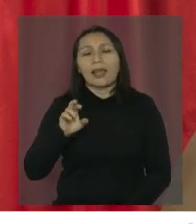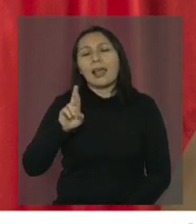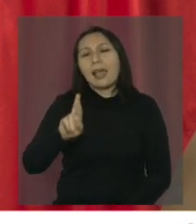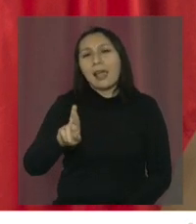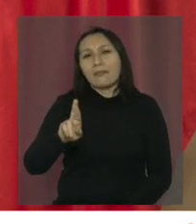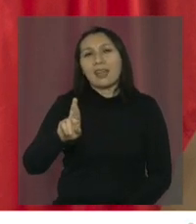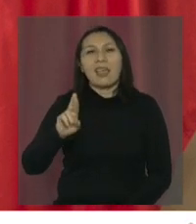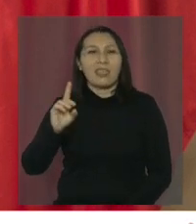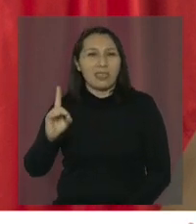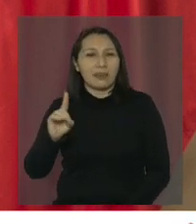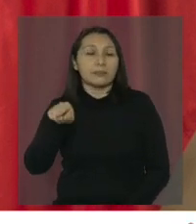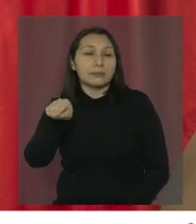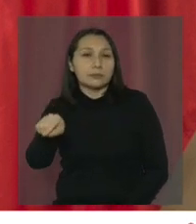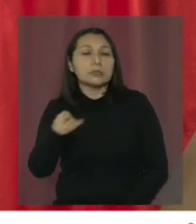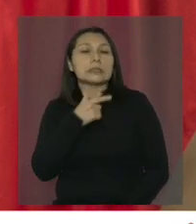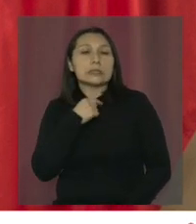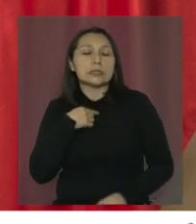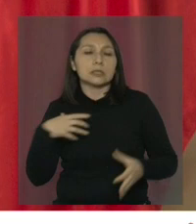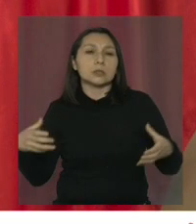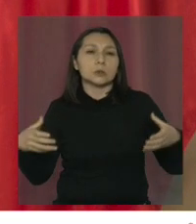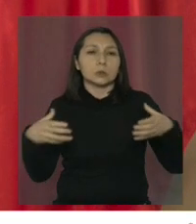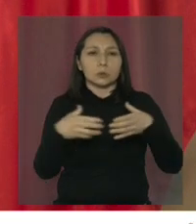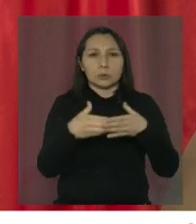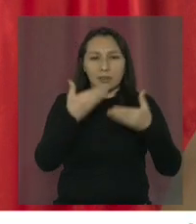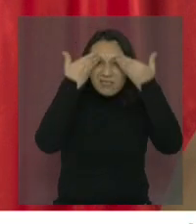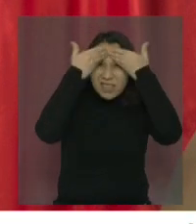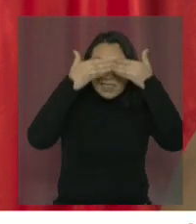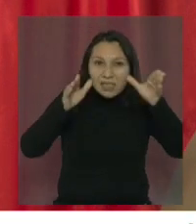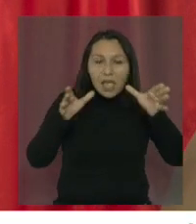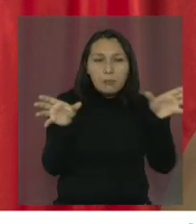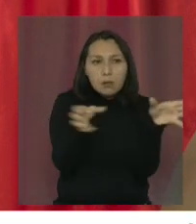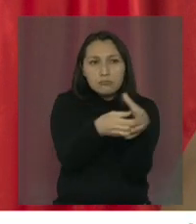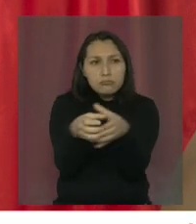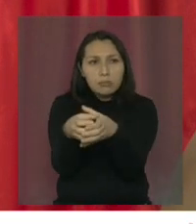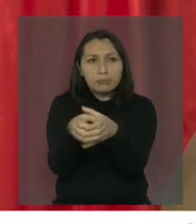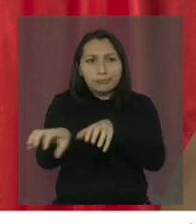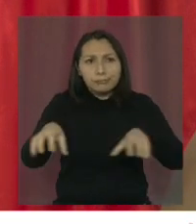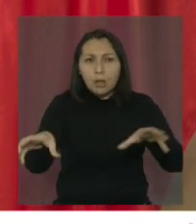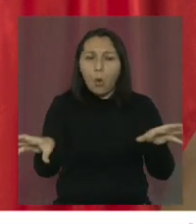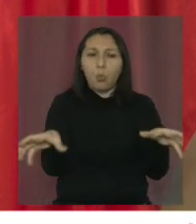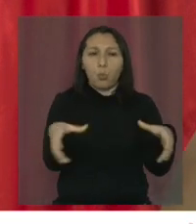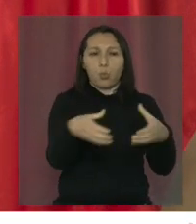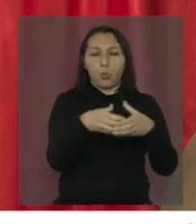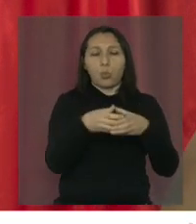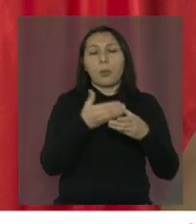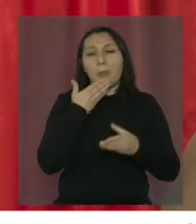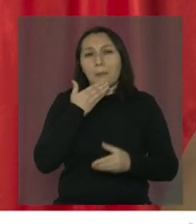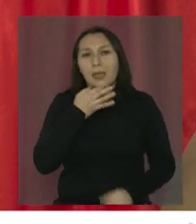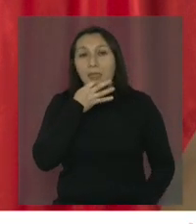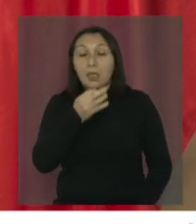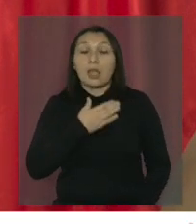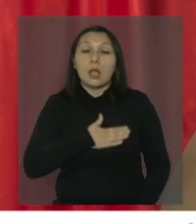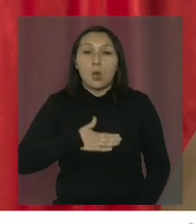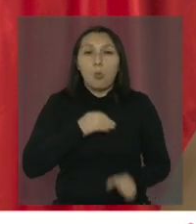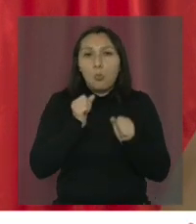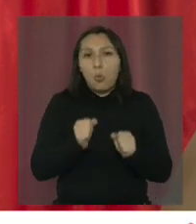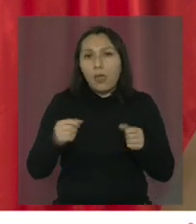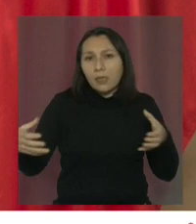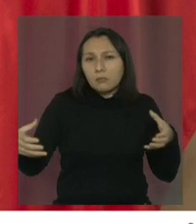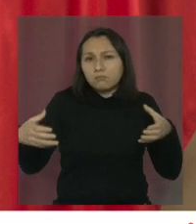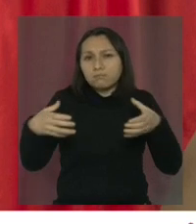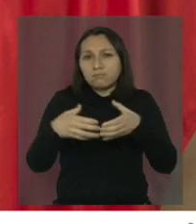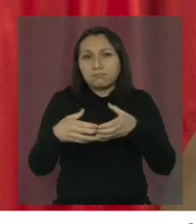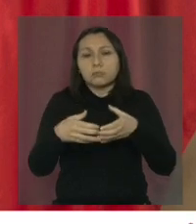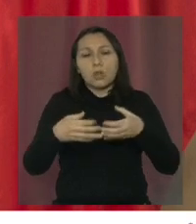planteaba la idea de unificar las sub coaliciones del frente amplio y también también decía que le gustaría poder unificar en